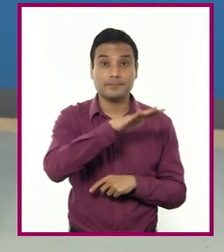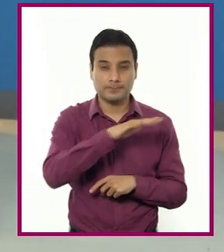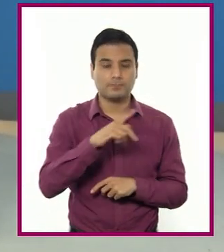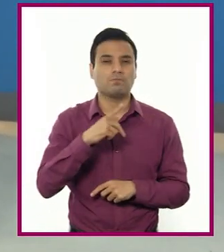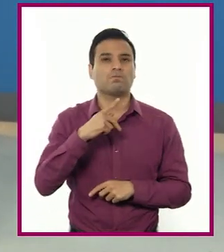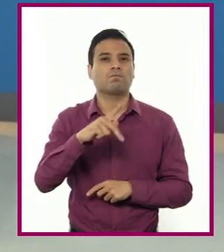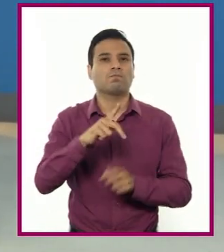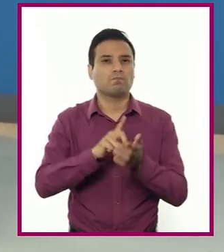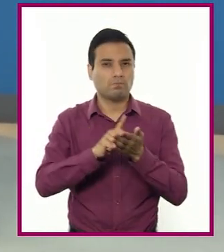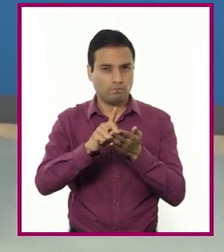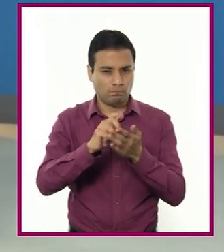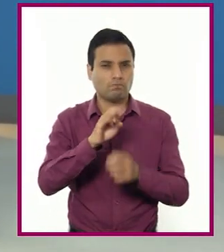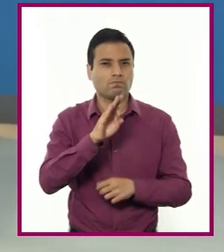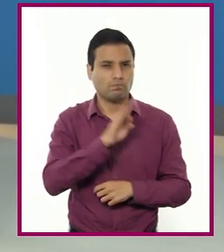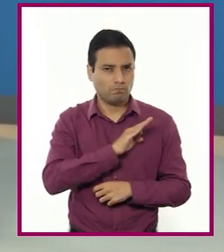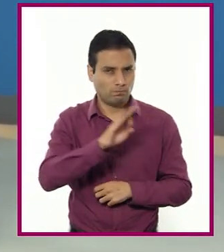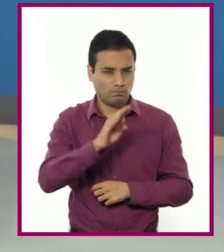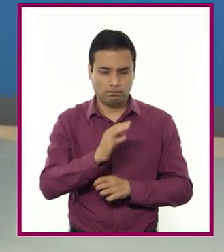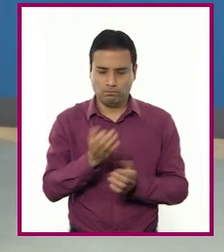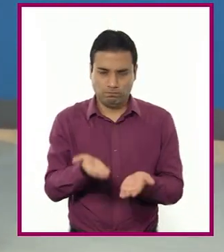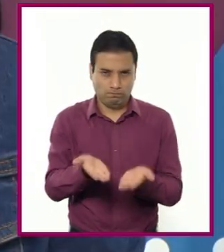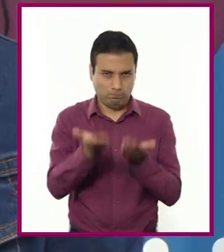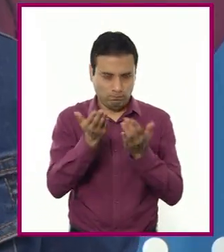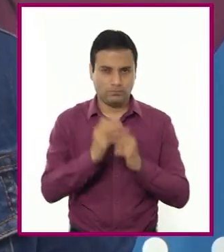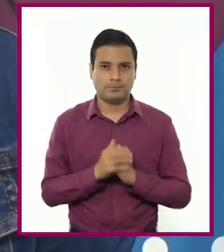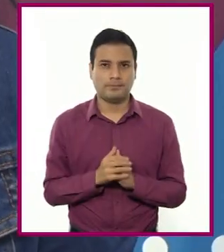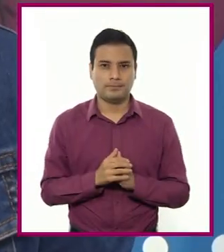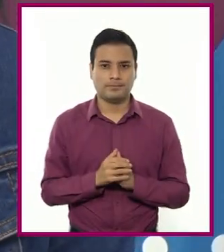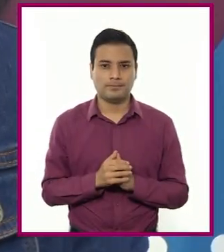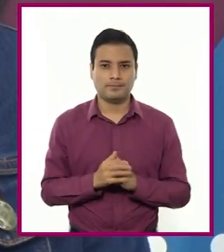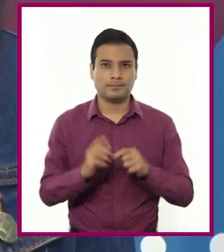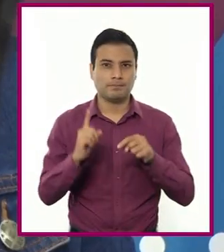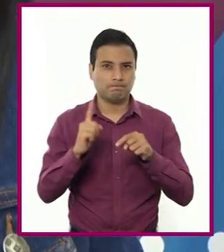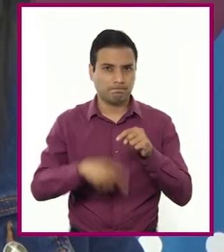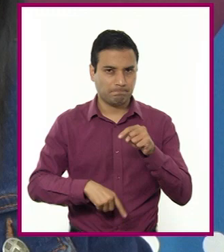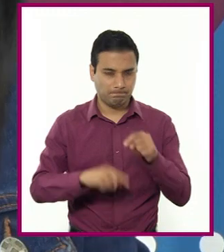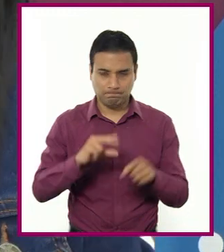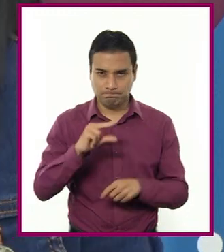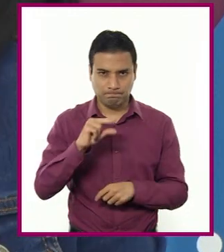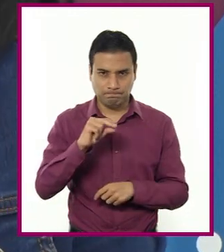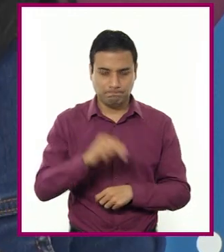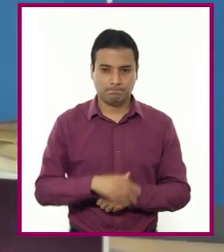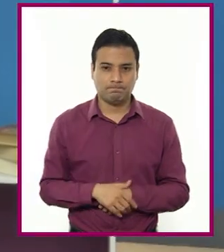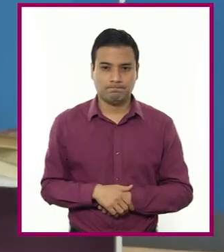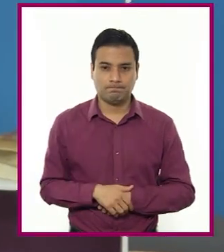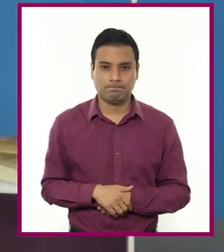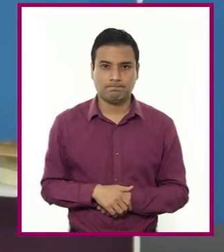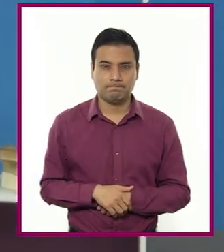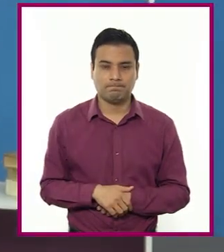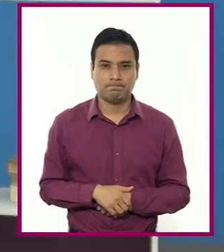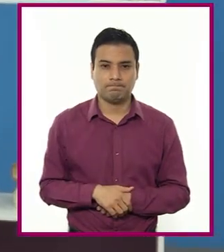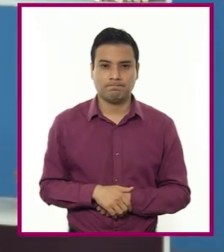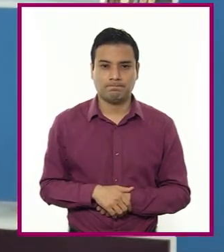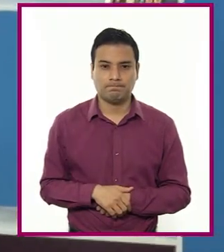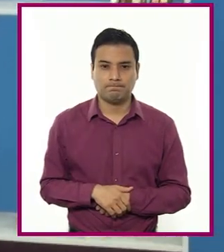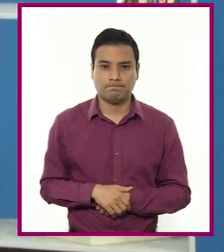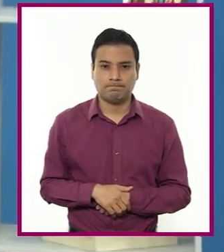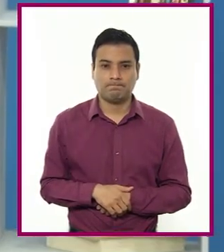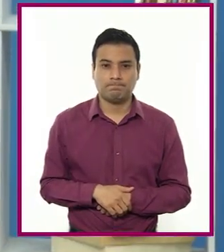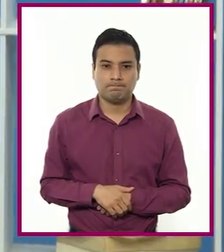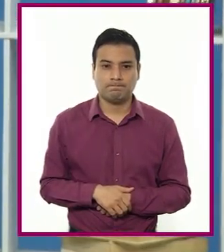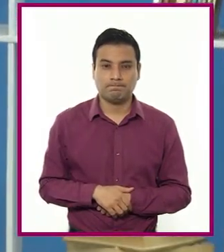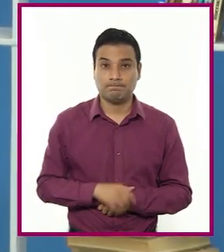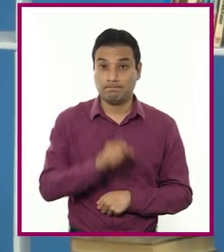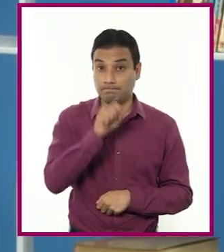nuestros derechos, o sea, que nadie los ponga en riesgo. Pero, además, que se explica